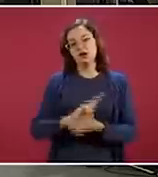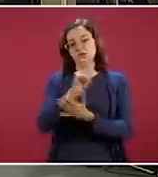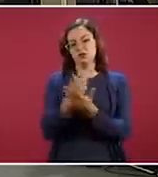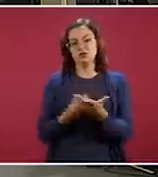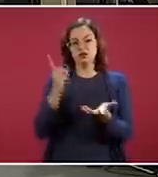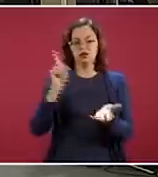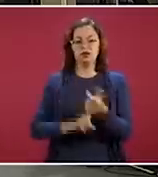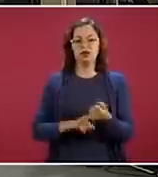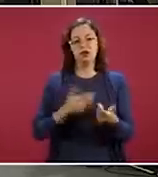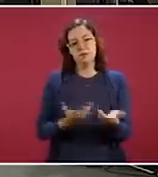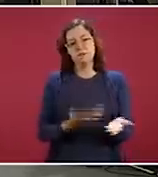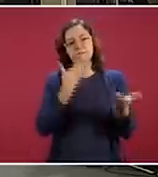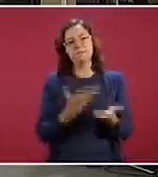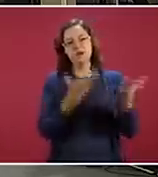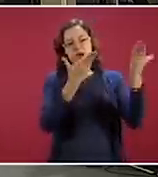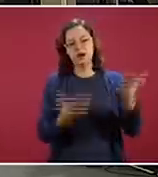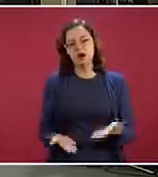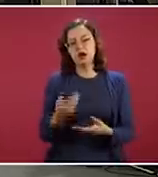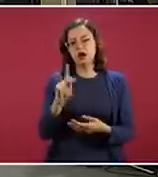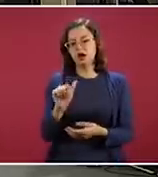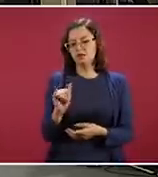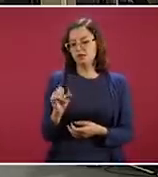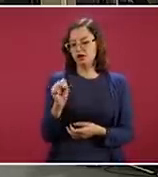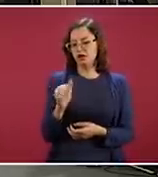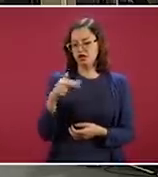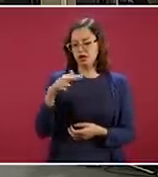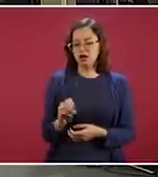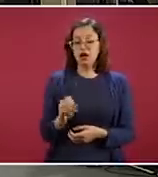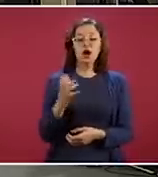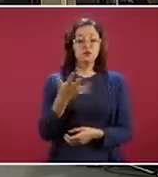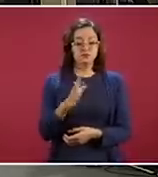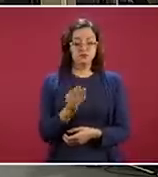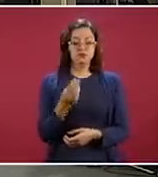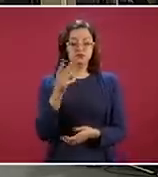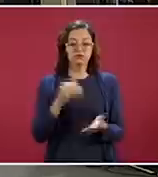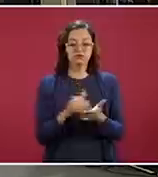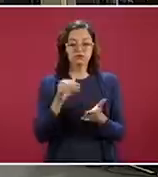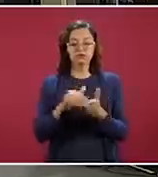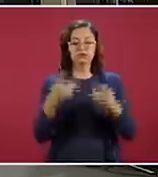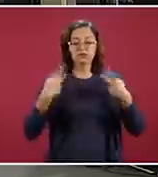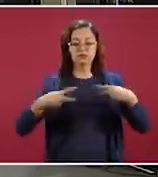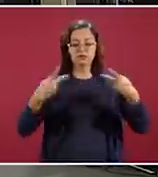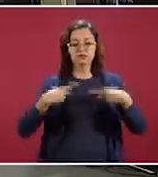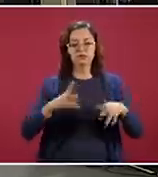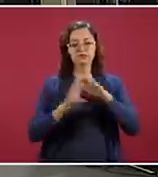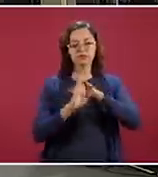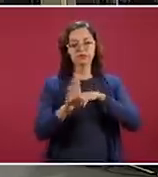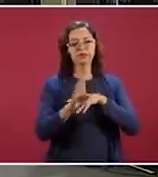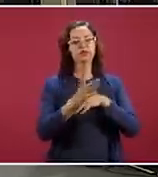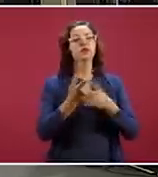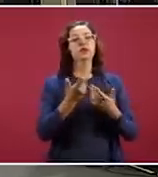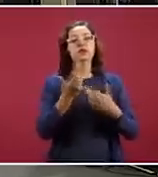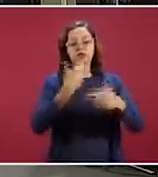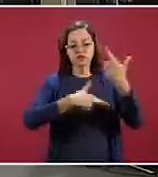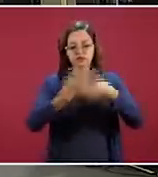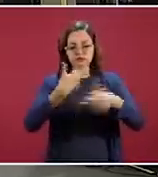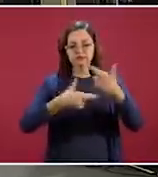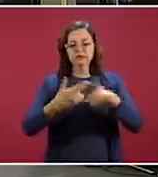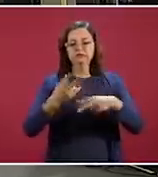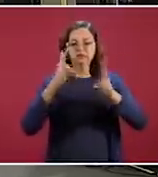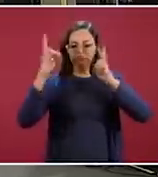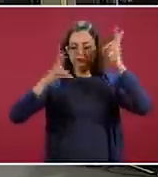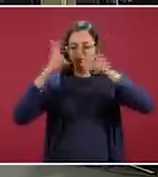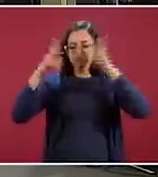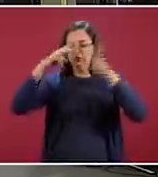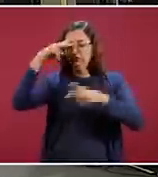de 3 millones de connacionales que regresan a México a disfrutar a su